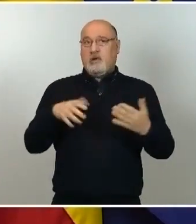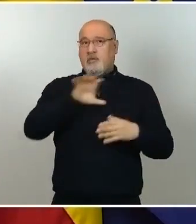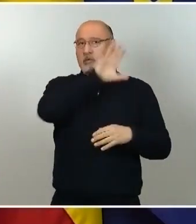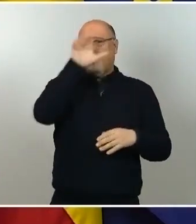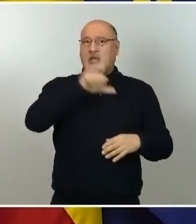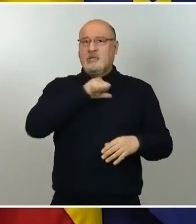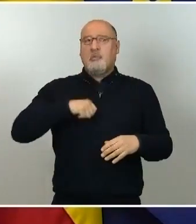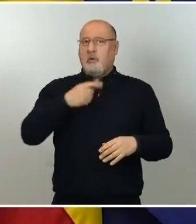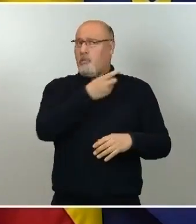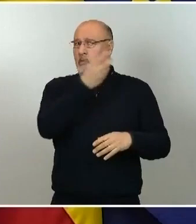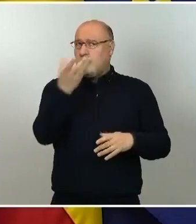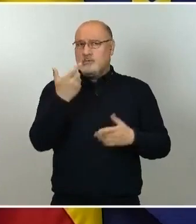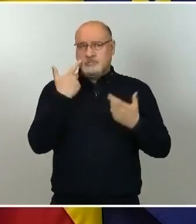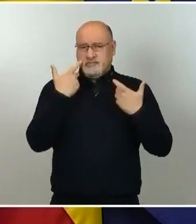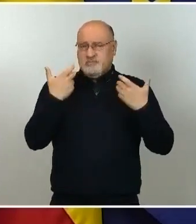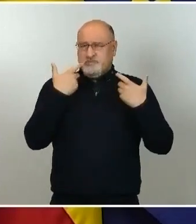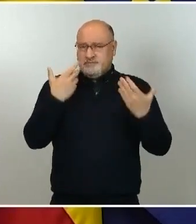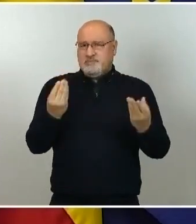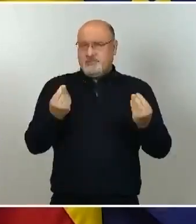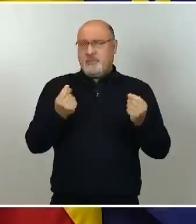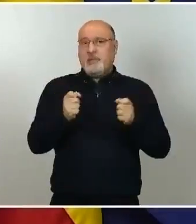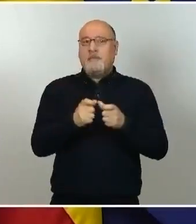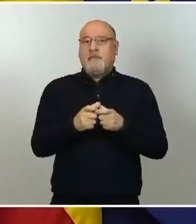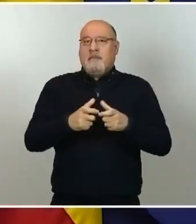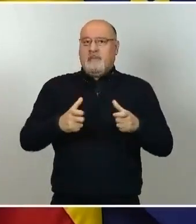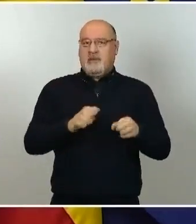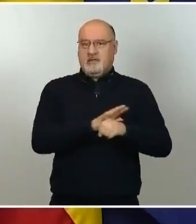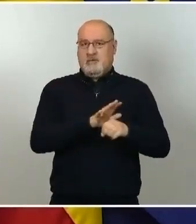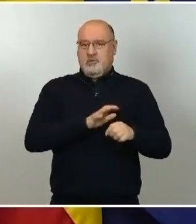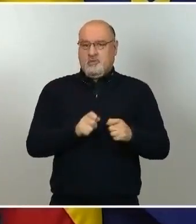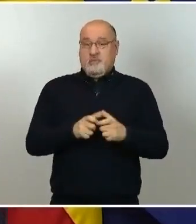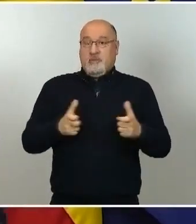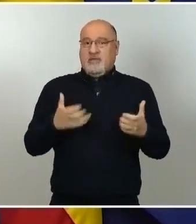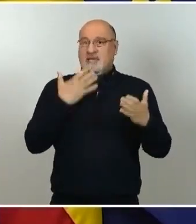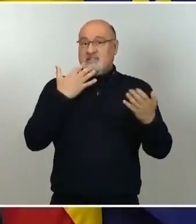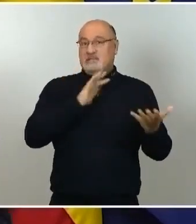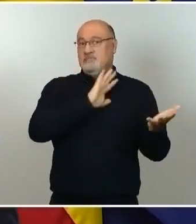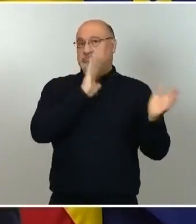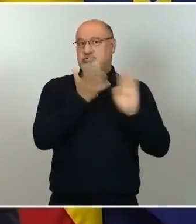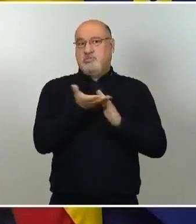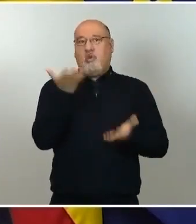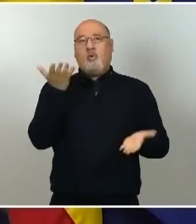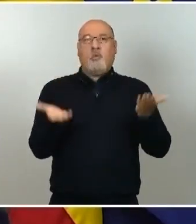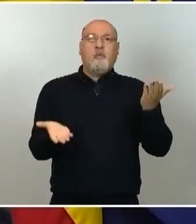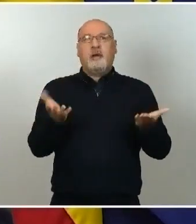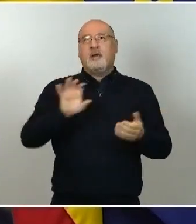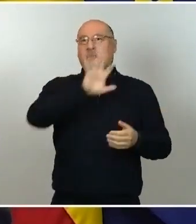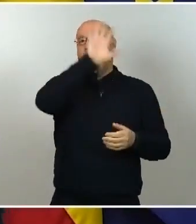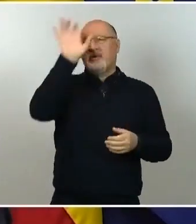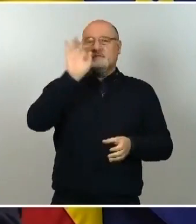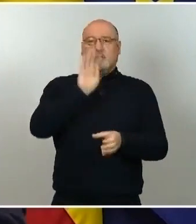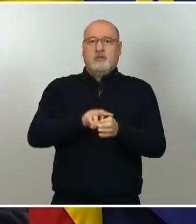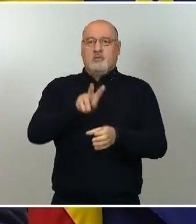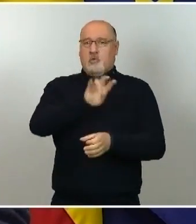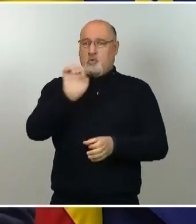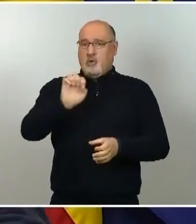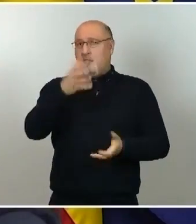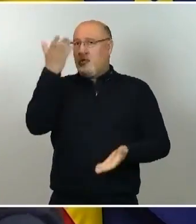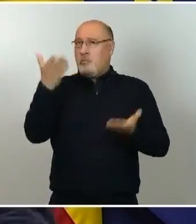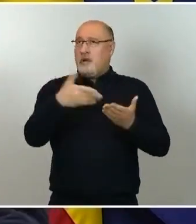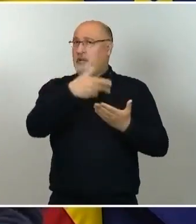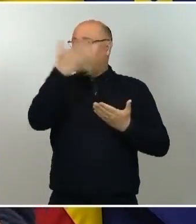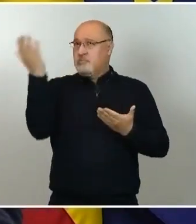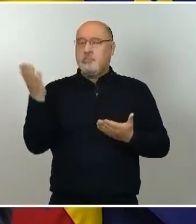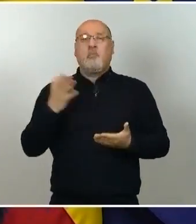se aprecia ese incremento y que si vemos la evolución en otros países de la Unión Europea, pues por supuesto que tenemos que